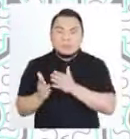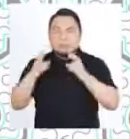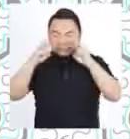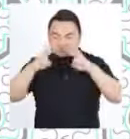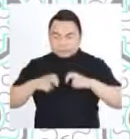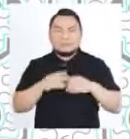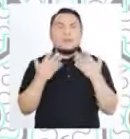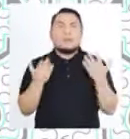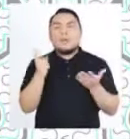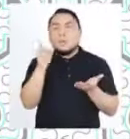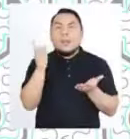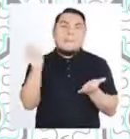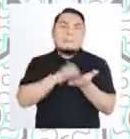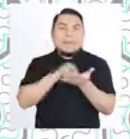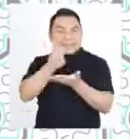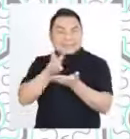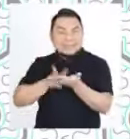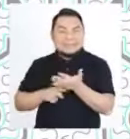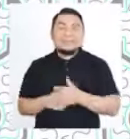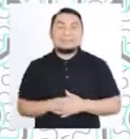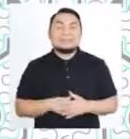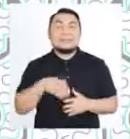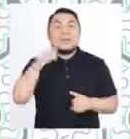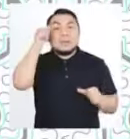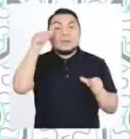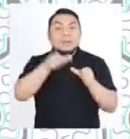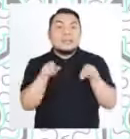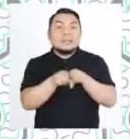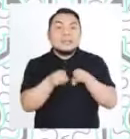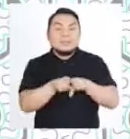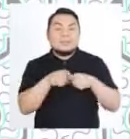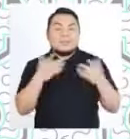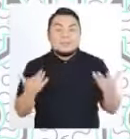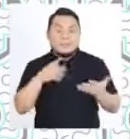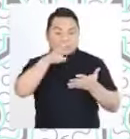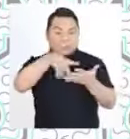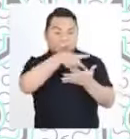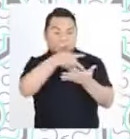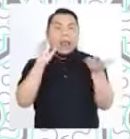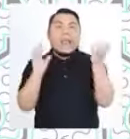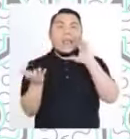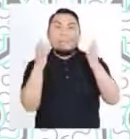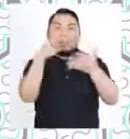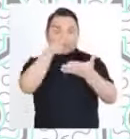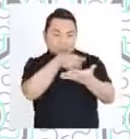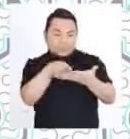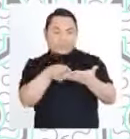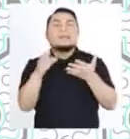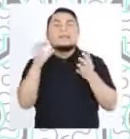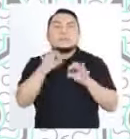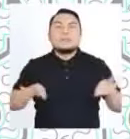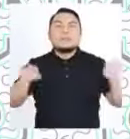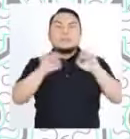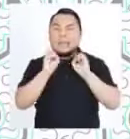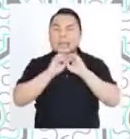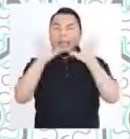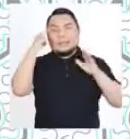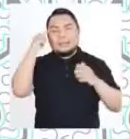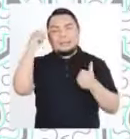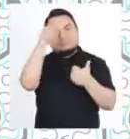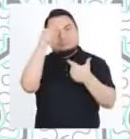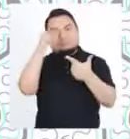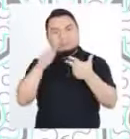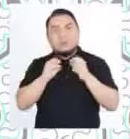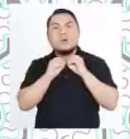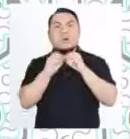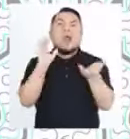organizar la información de una o más lecturas. Recuerden también que en un cuadro comparativo es importante tener